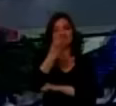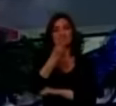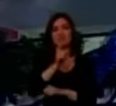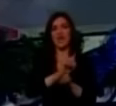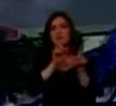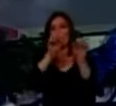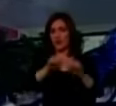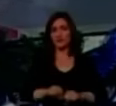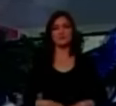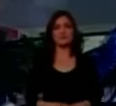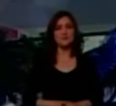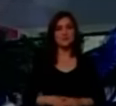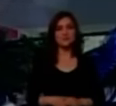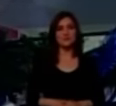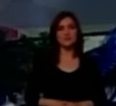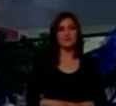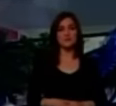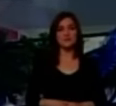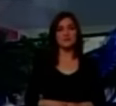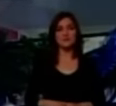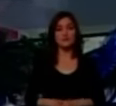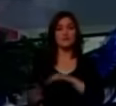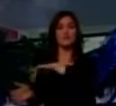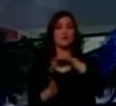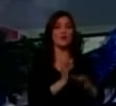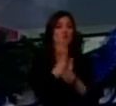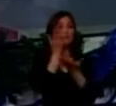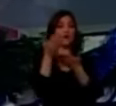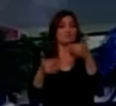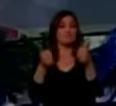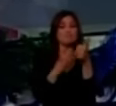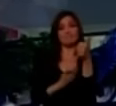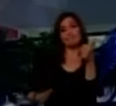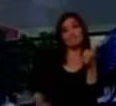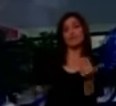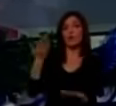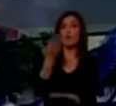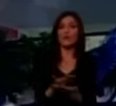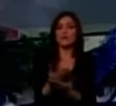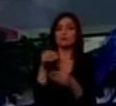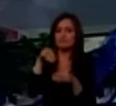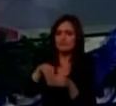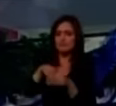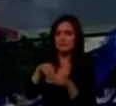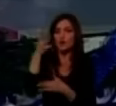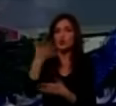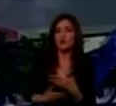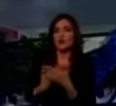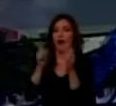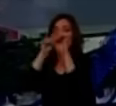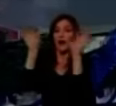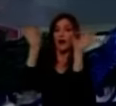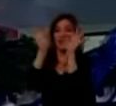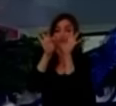elecciones. Y le contamos que la candidata presidencial Cynthia Viteri ofrece un subsidio total al consumo eléctrico